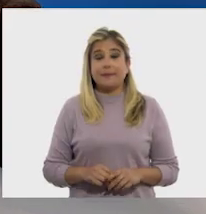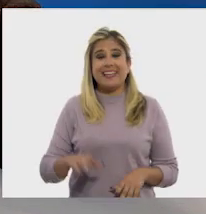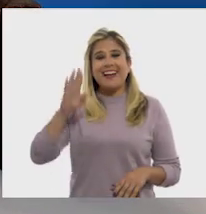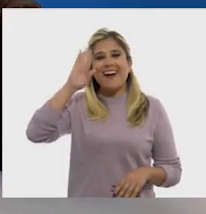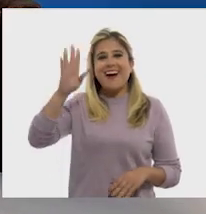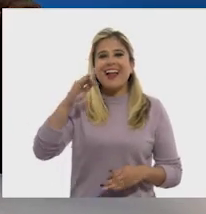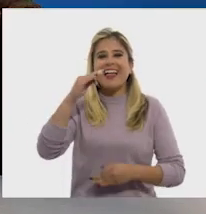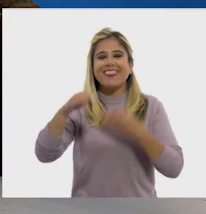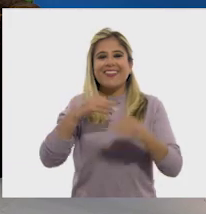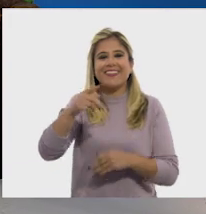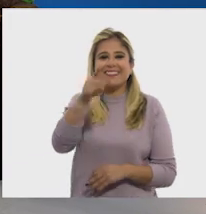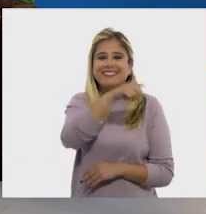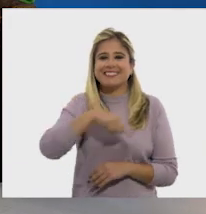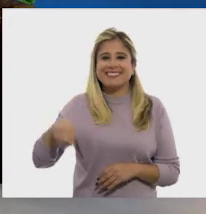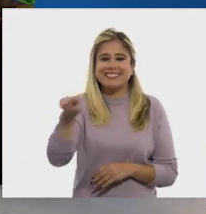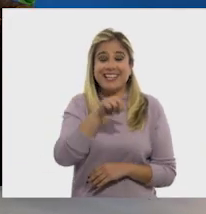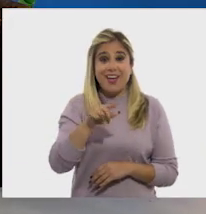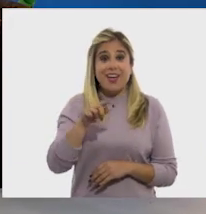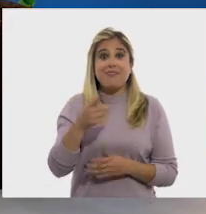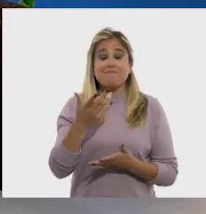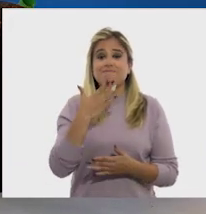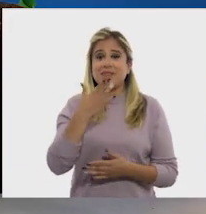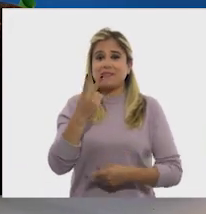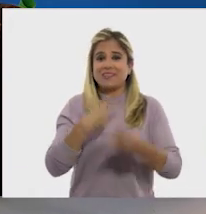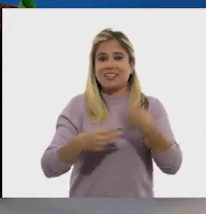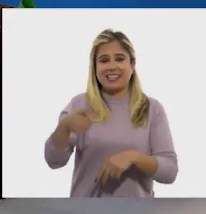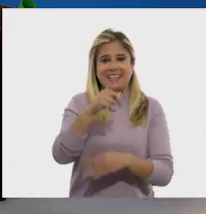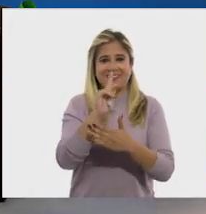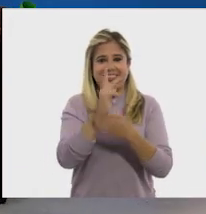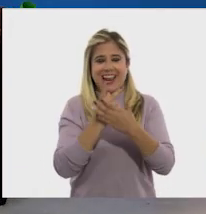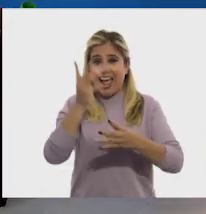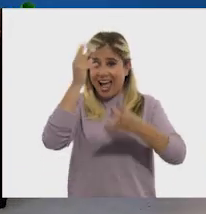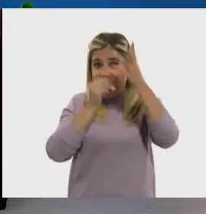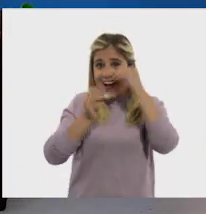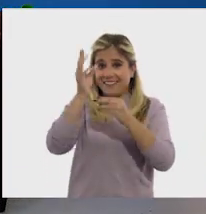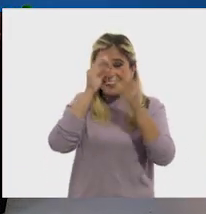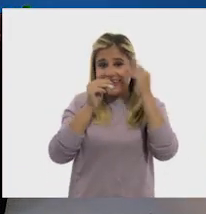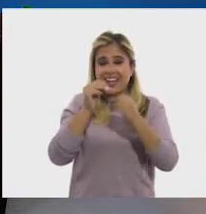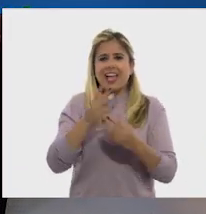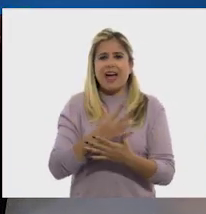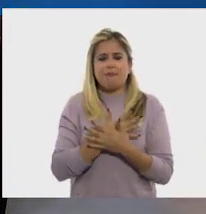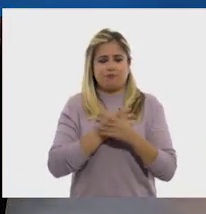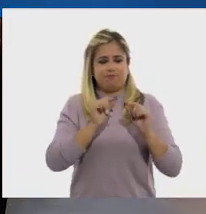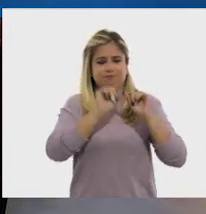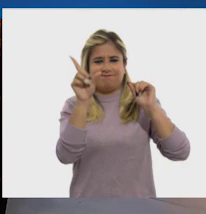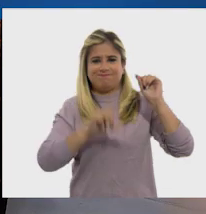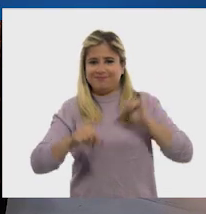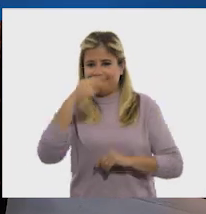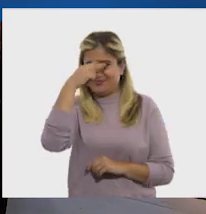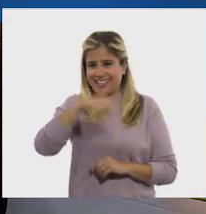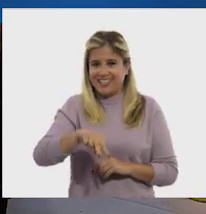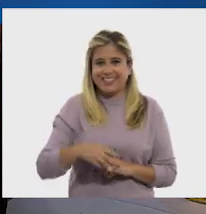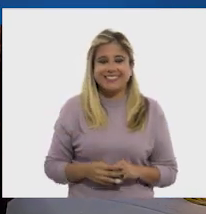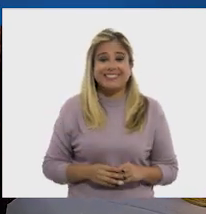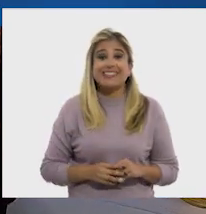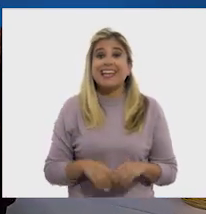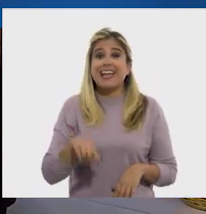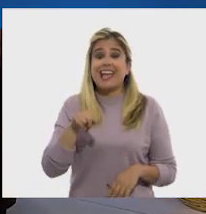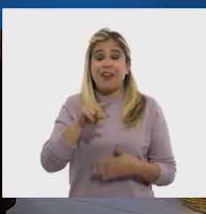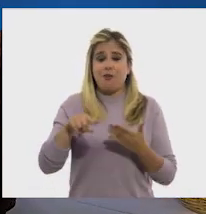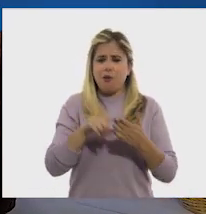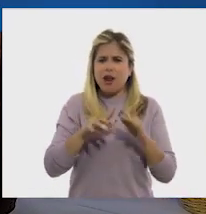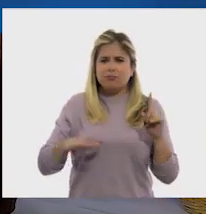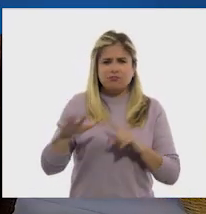Hola a todas y a todos. Les damos la bienvenida al programa de Aprendiendo a Amar a México. Este es un